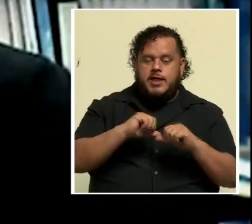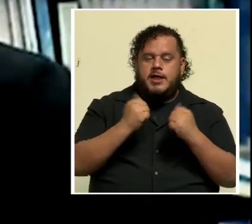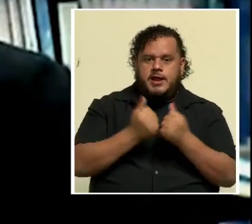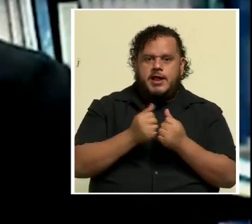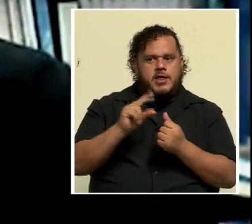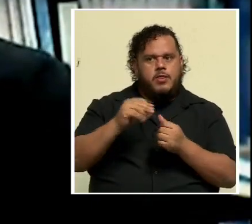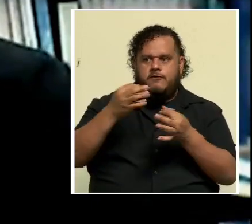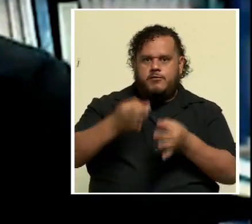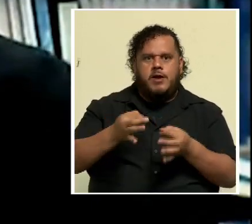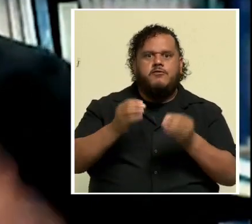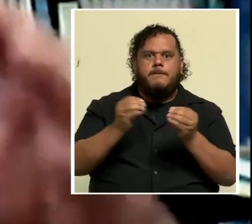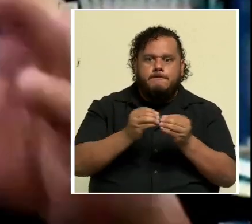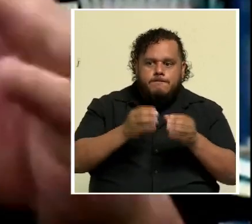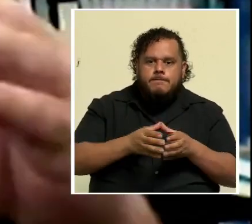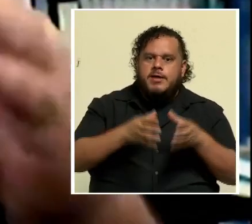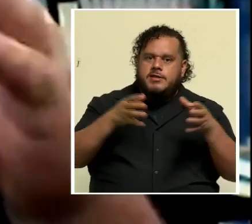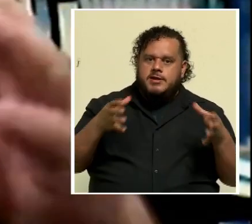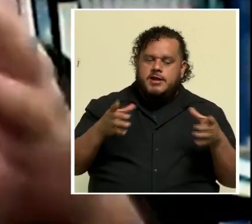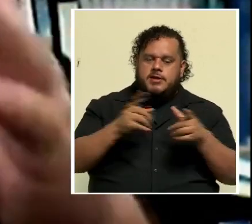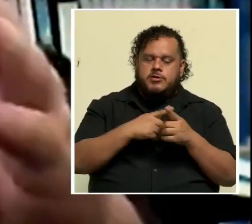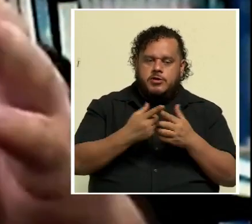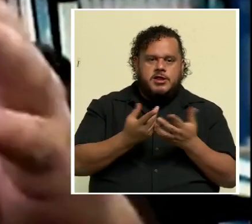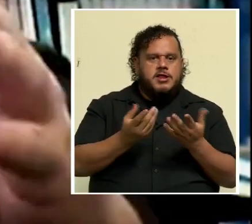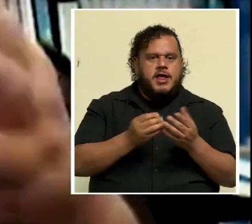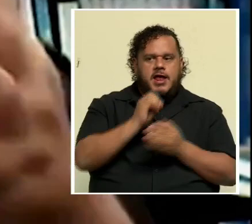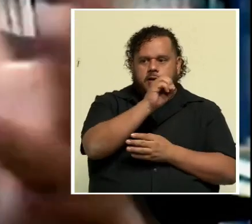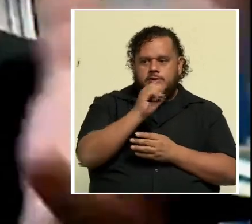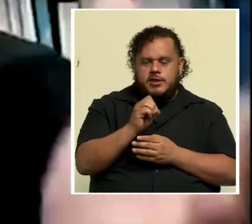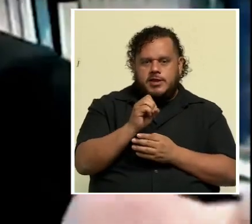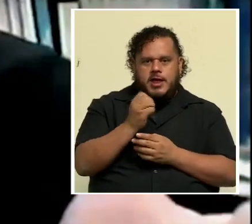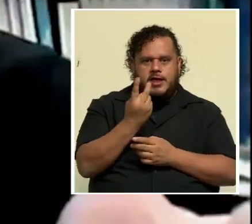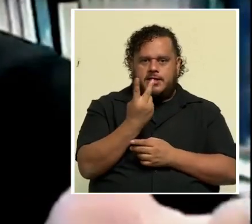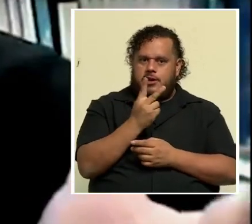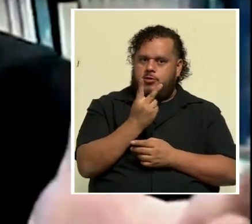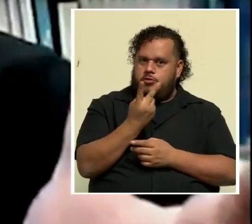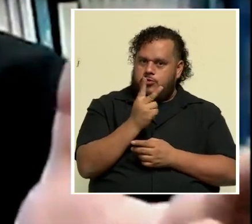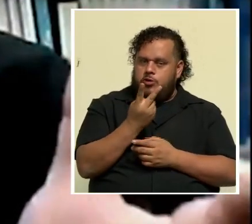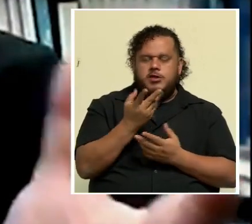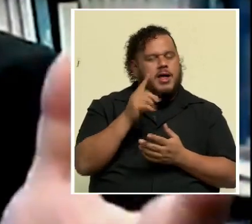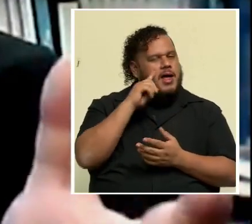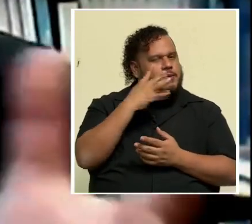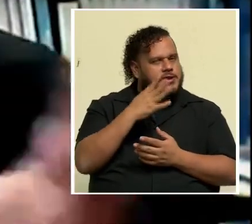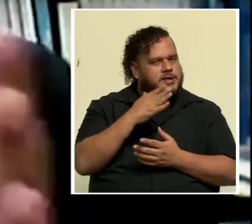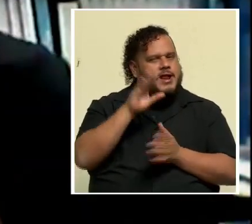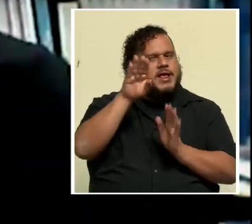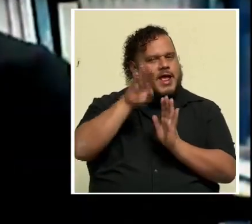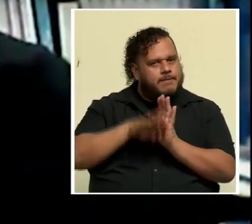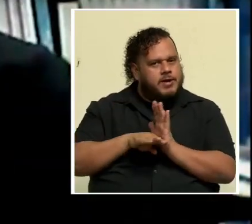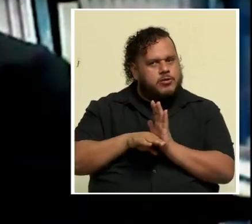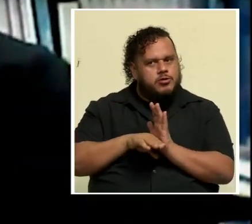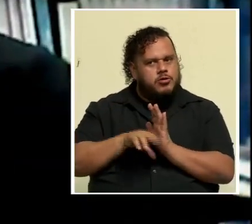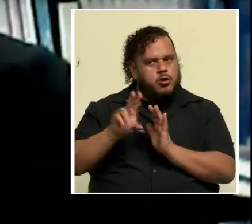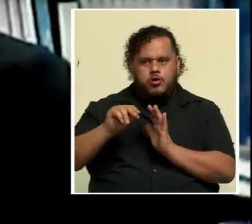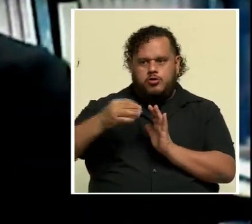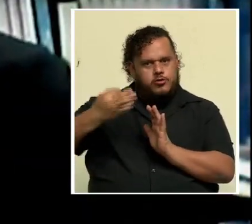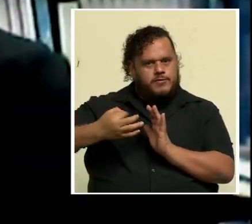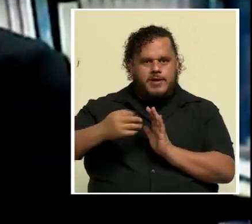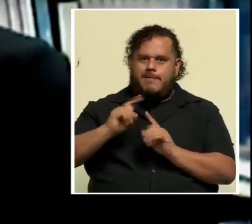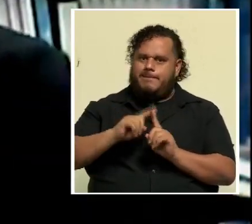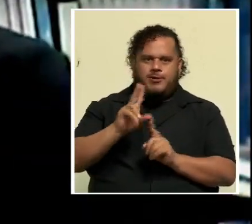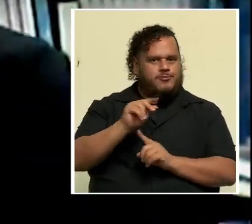grande. Entonces, en la proporción entre los dos, pareciera que hay menos informalidad, lo cual no es